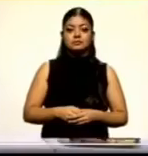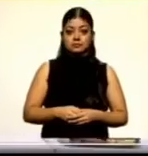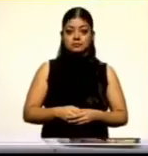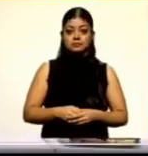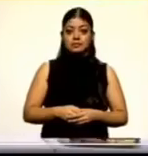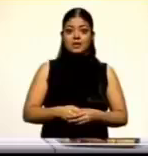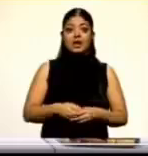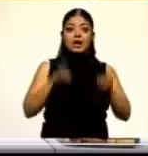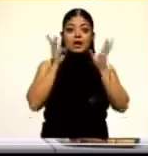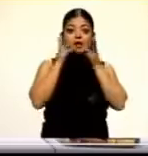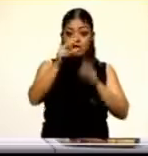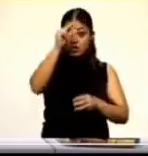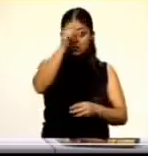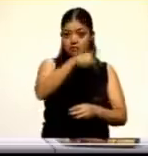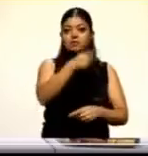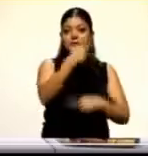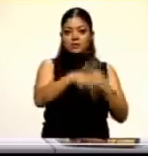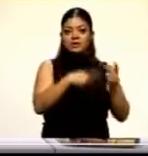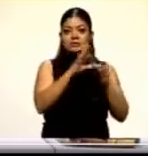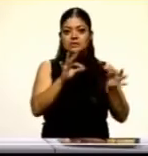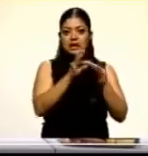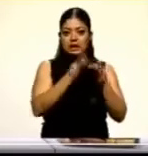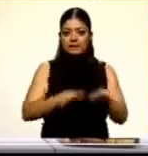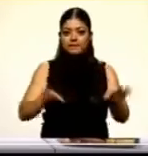Ajololizo nos dirá algo muy importante.